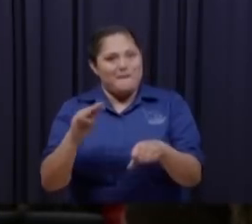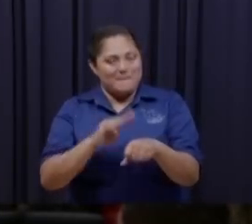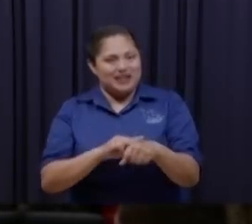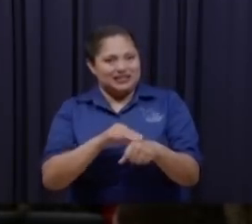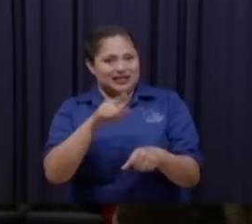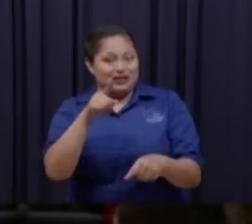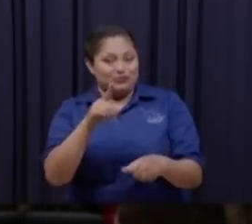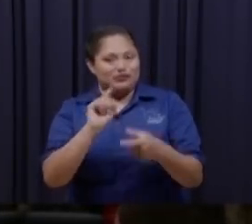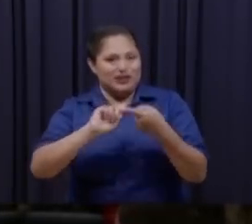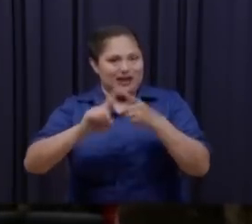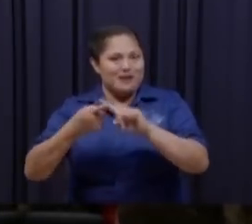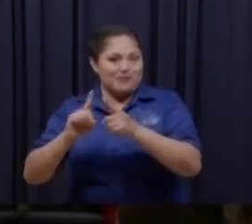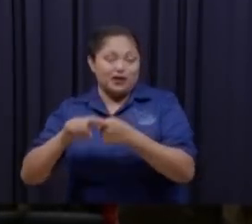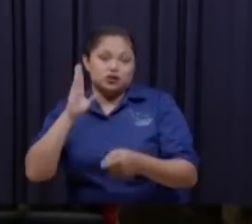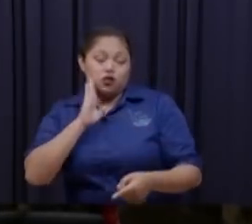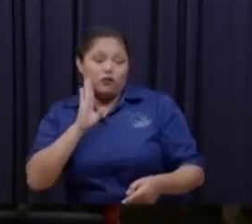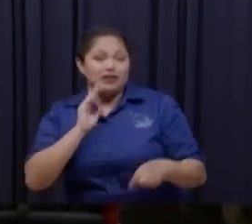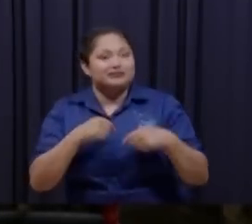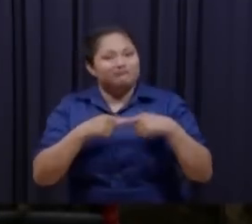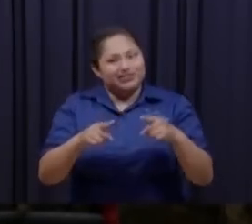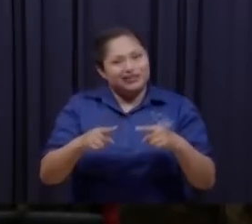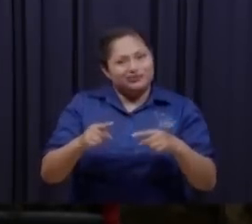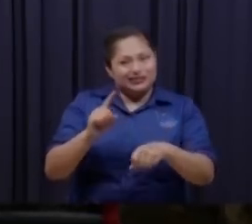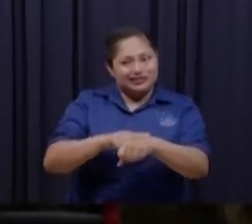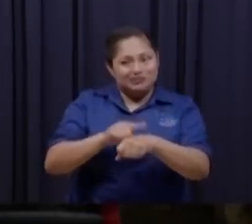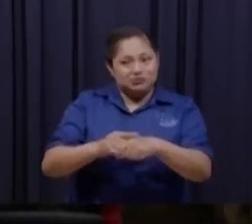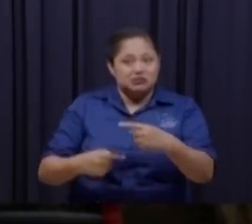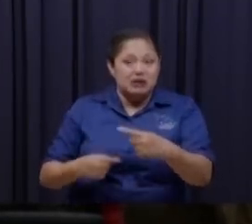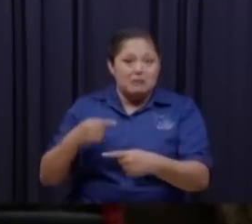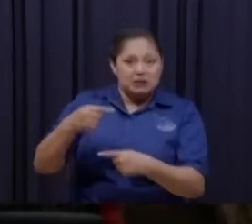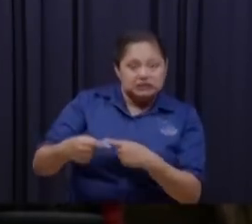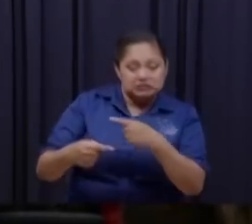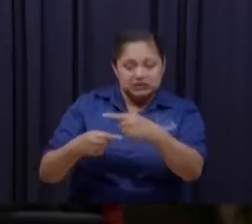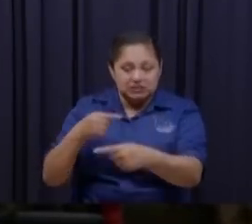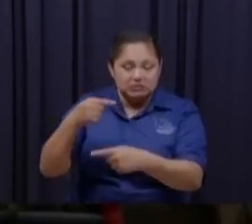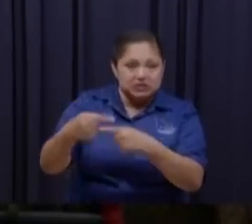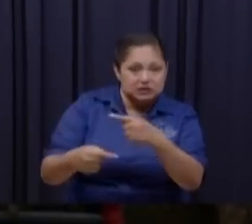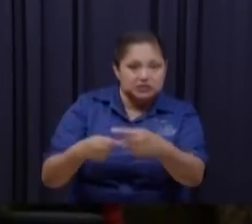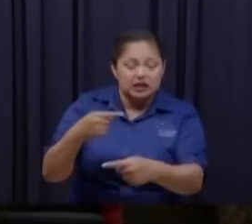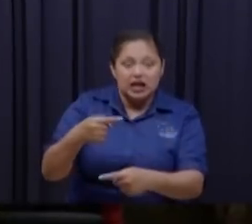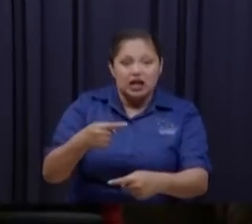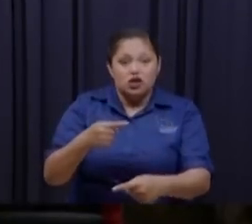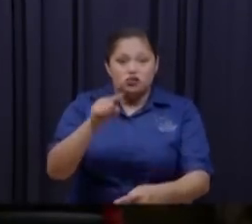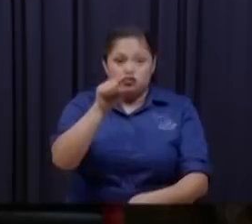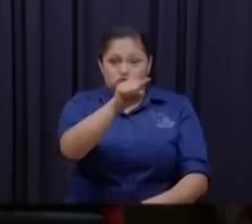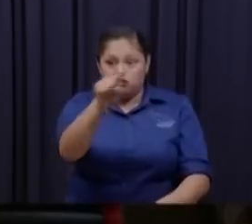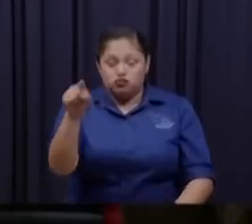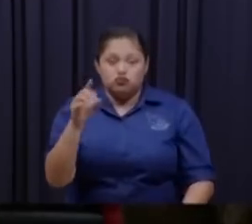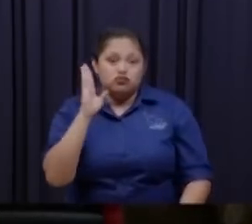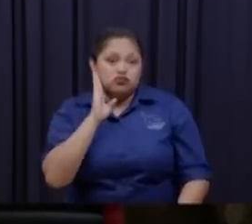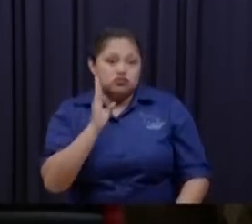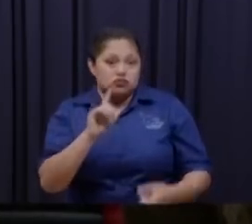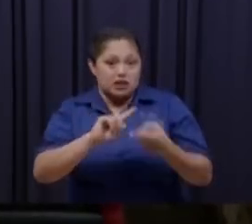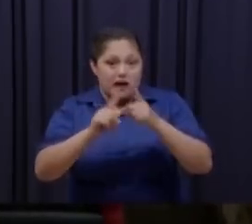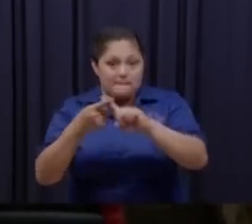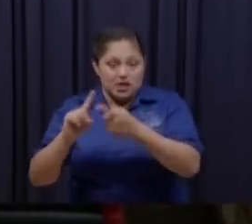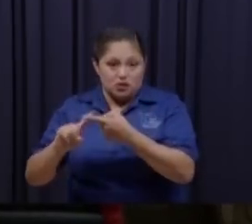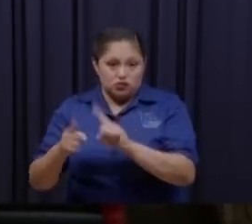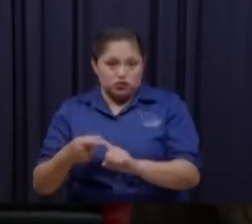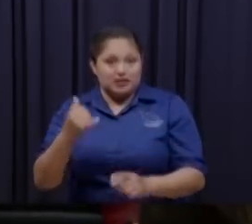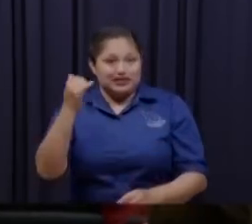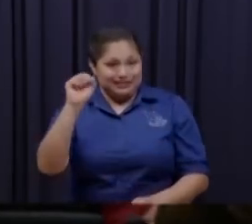compañeros tuyos, pero conforme va a pasar el tiempo, ellos van a tener más que tú, definitivamente, porque se equiparon.